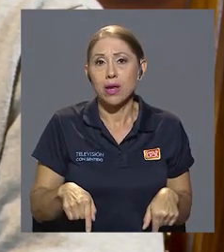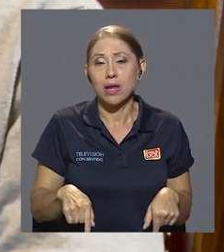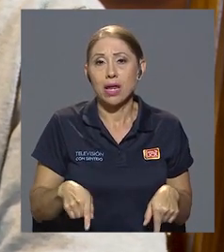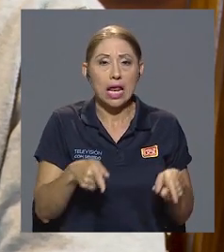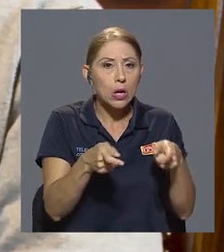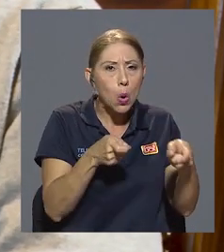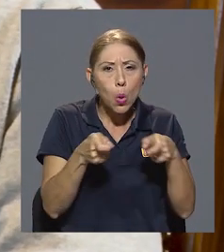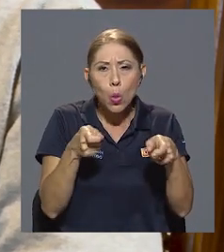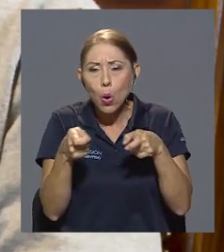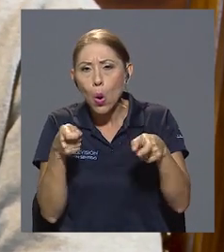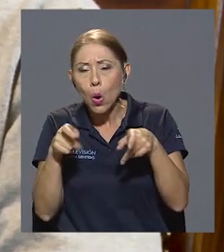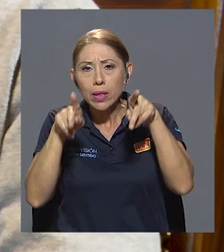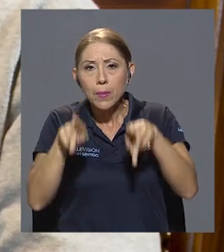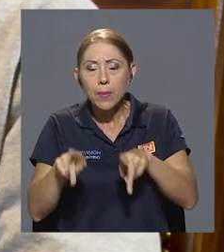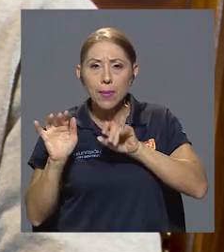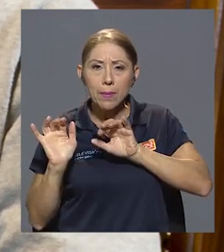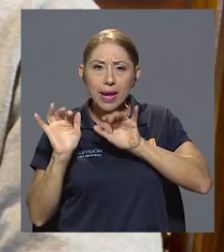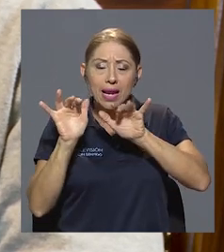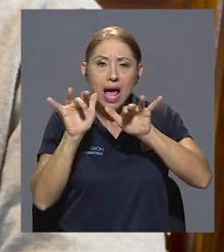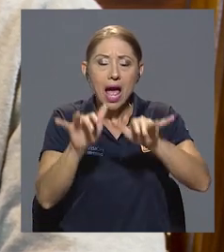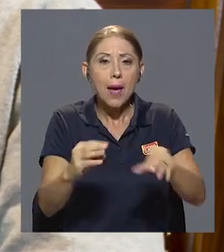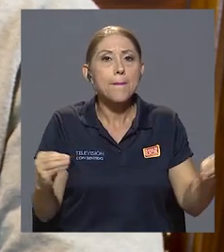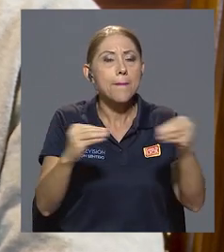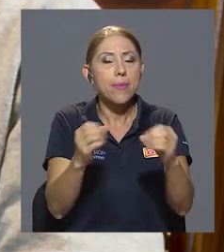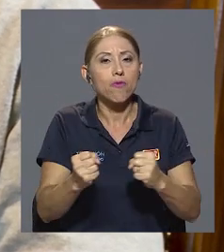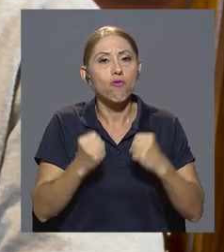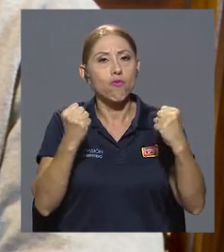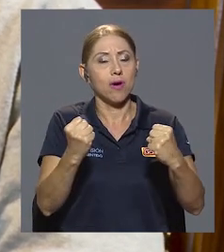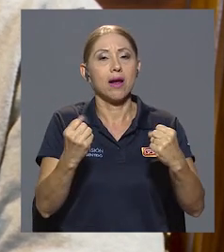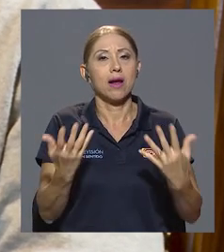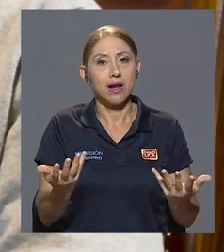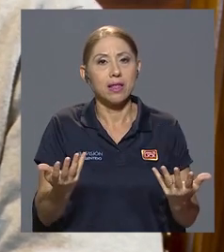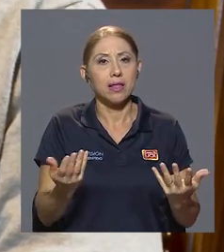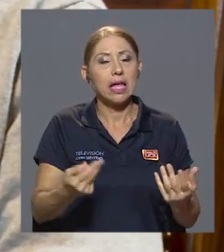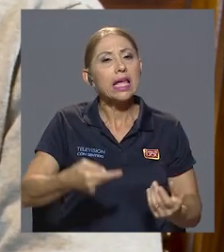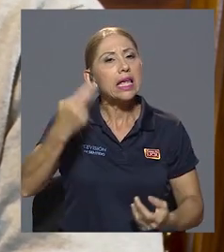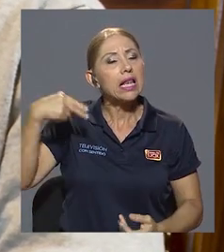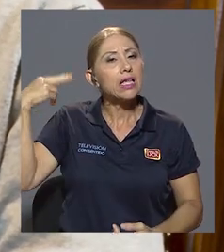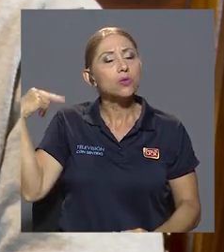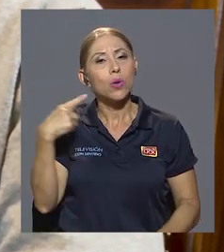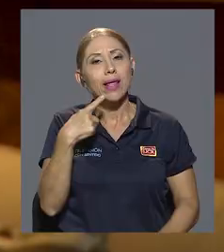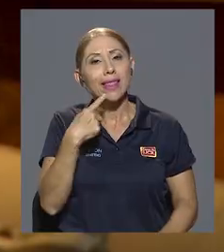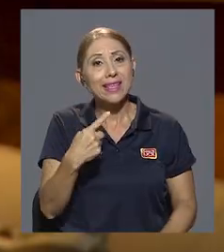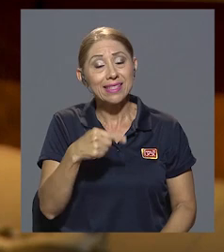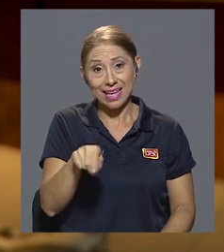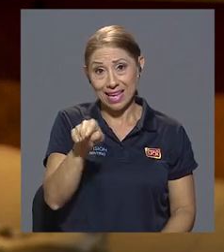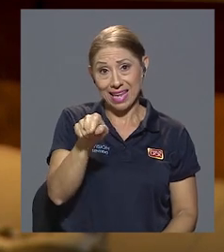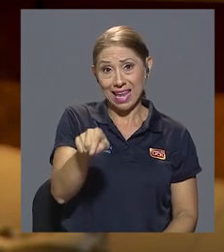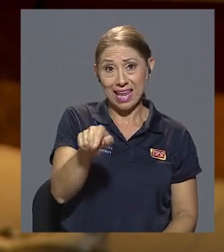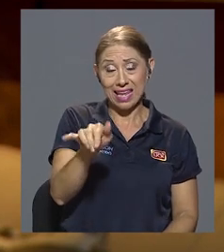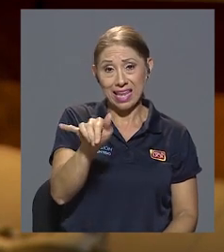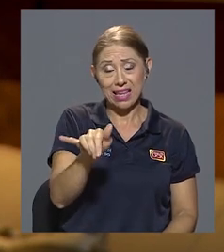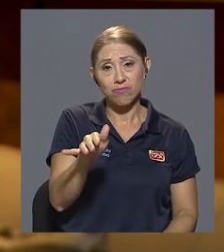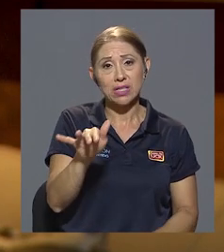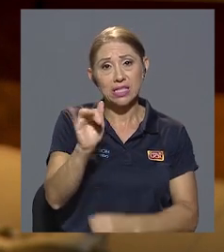en el control migratorio es es más fuerte y en donde la historia dice que en